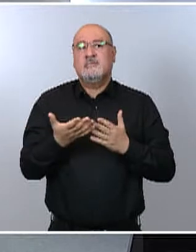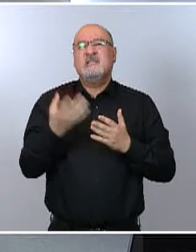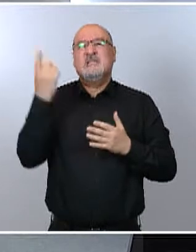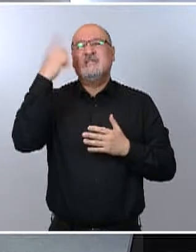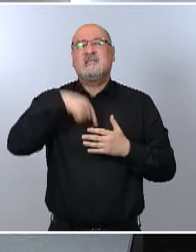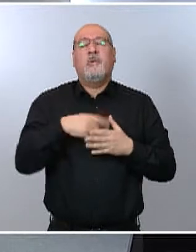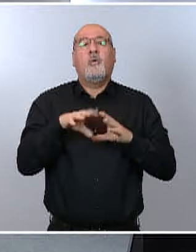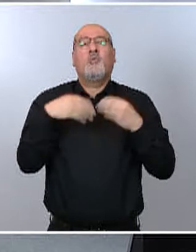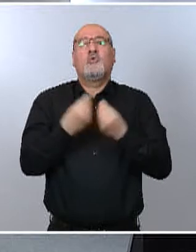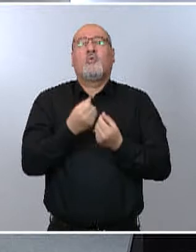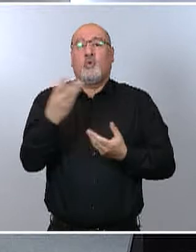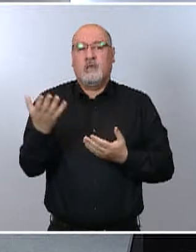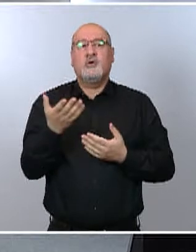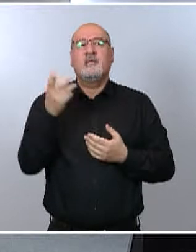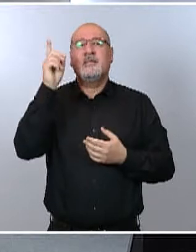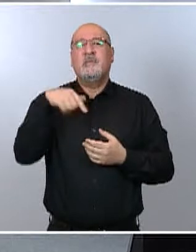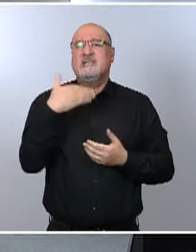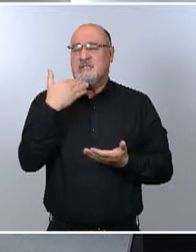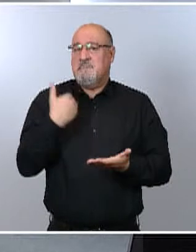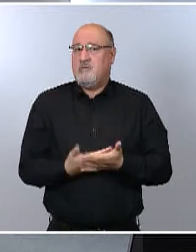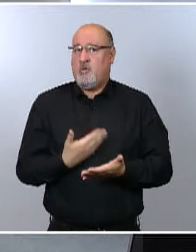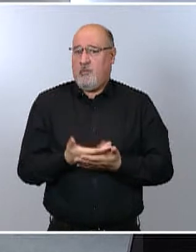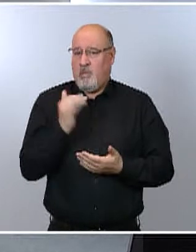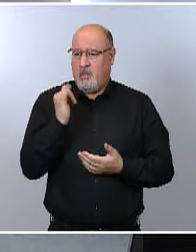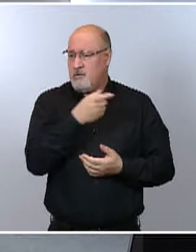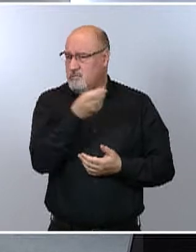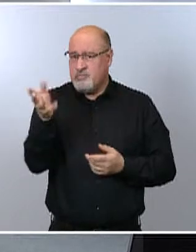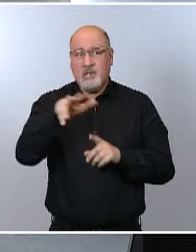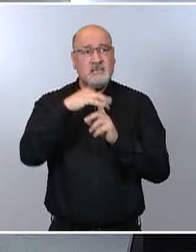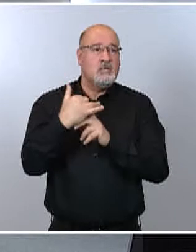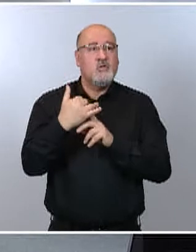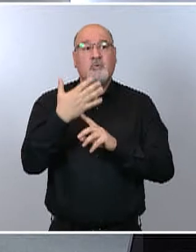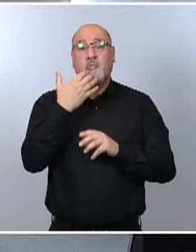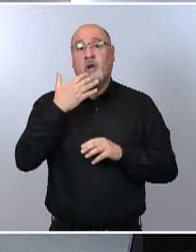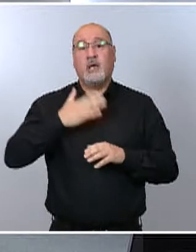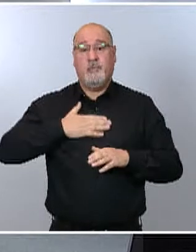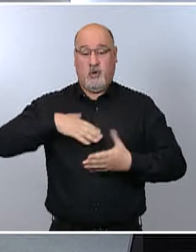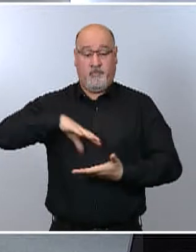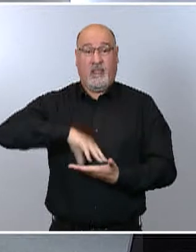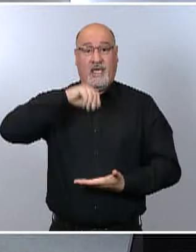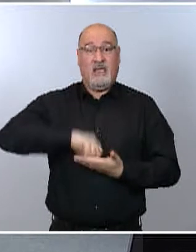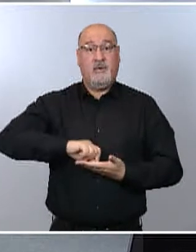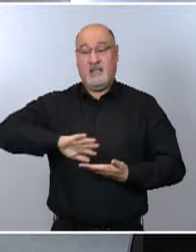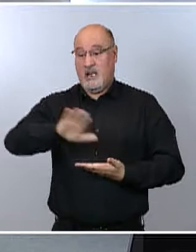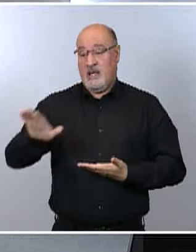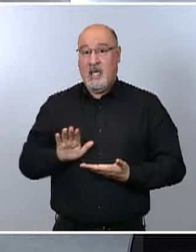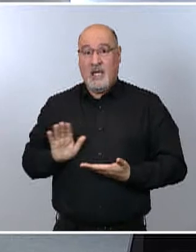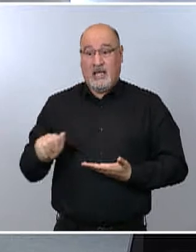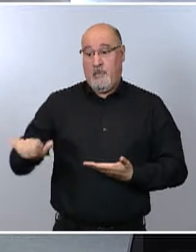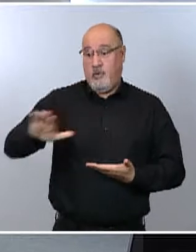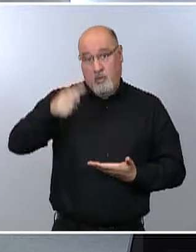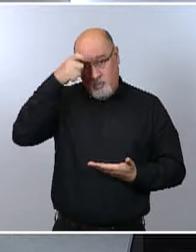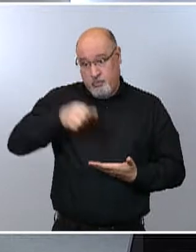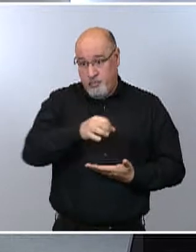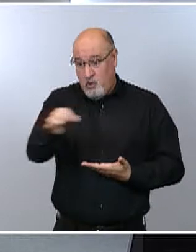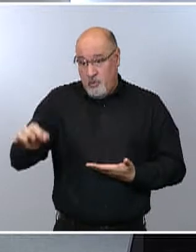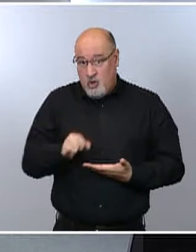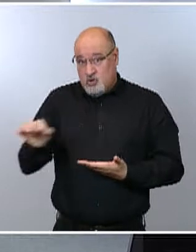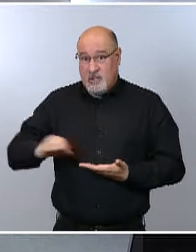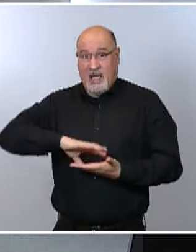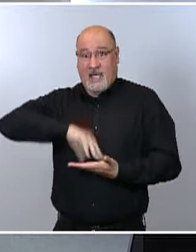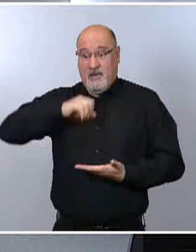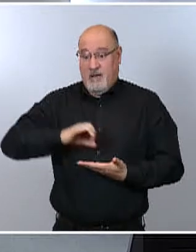y si se tiene constancia de si la situación en el campo de Gibraltar puede estar relacionada con esa variante